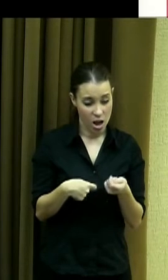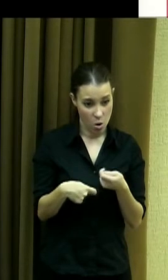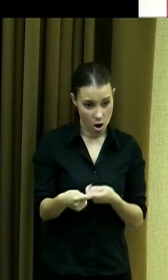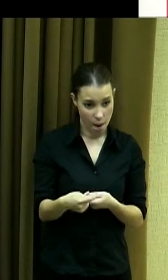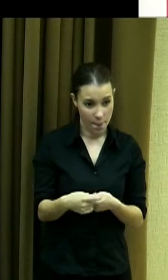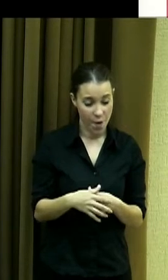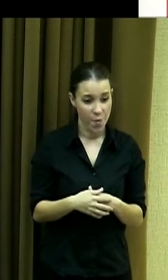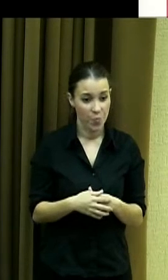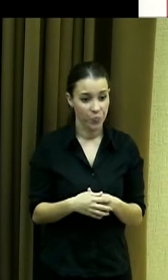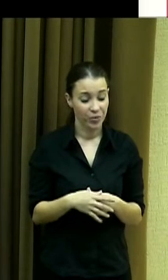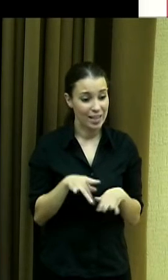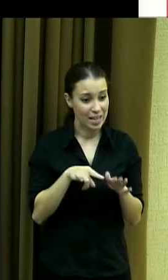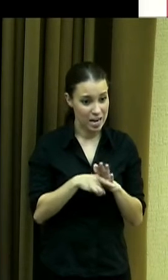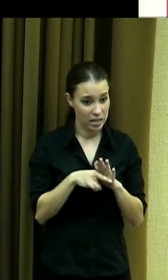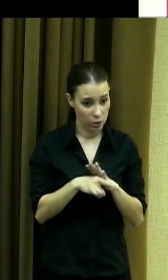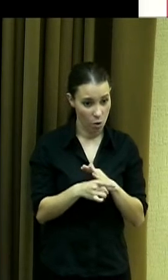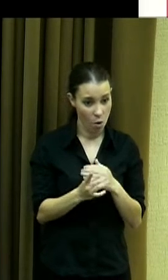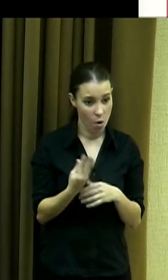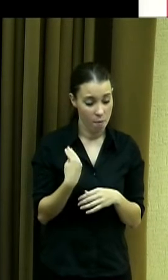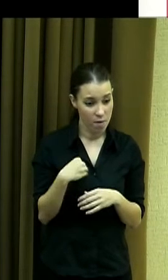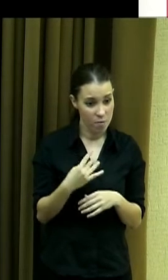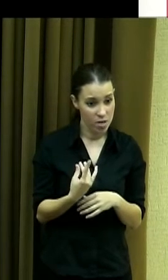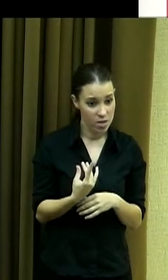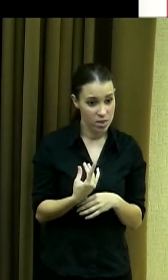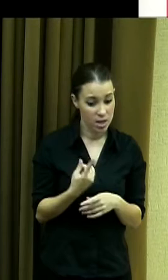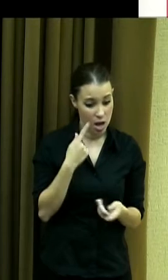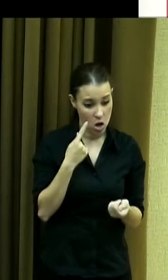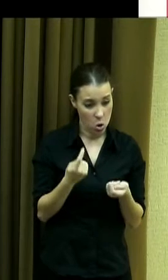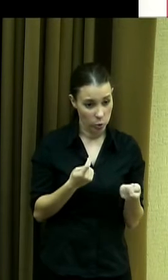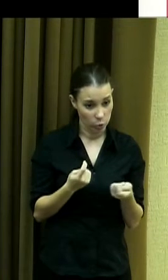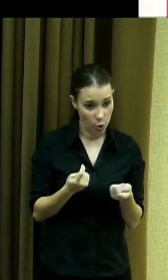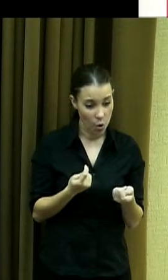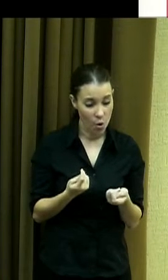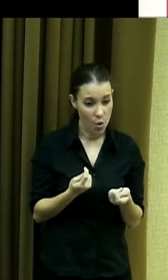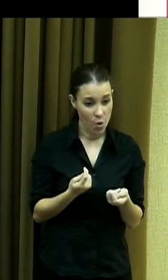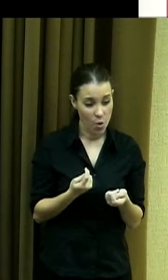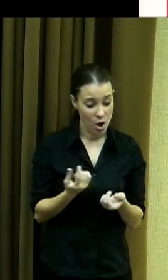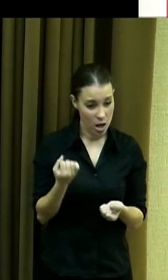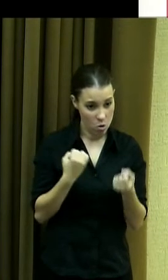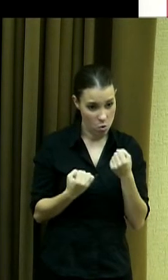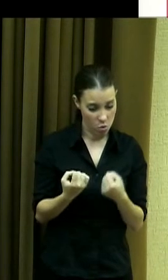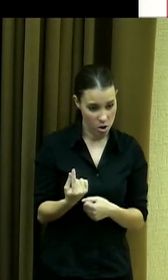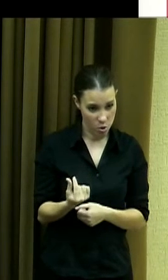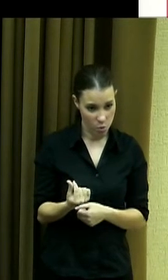Modena y la gestión de ese control económico.